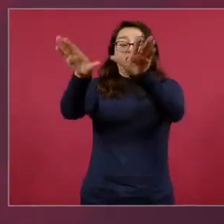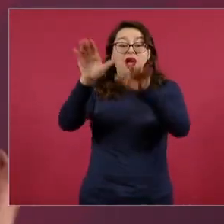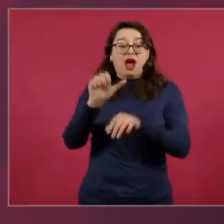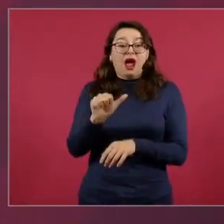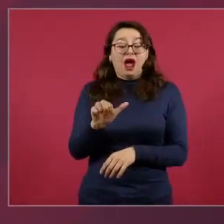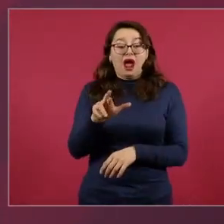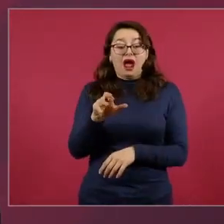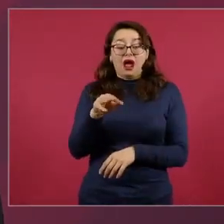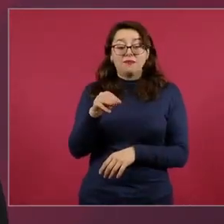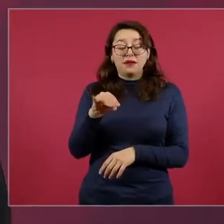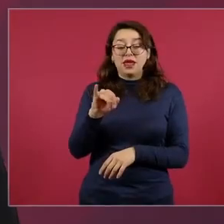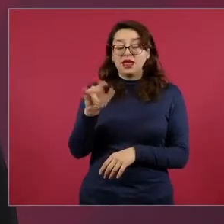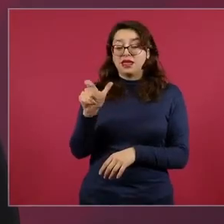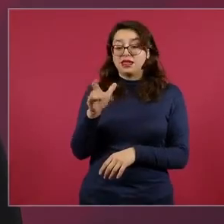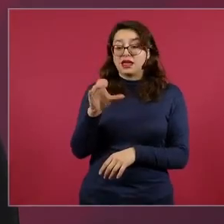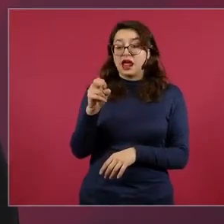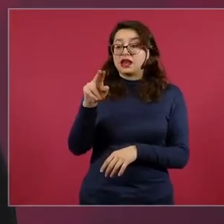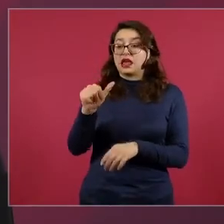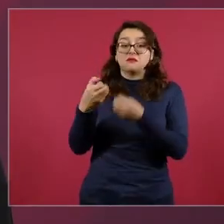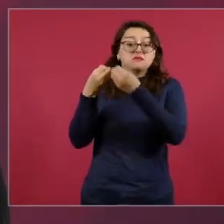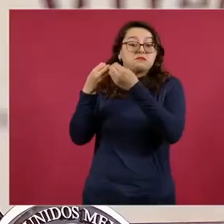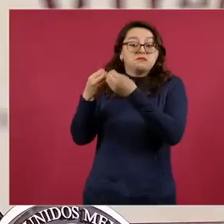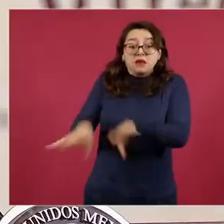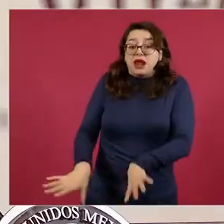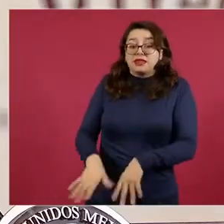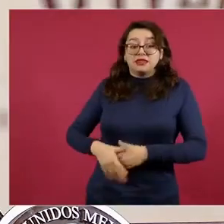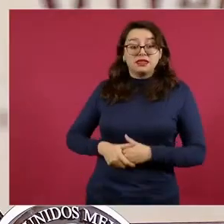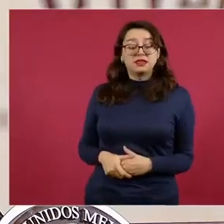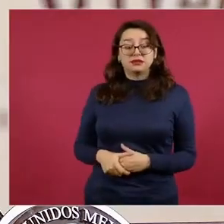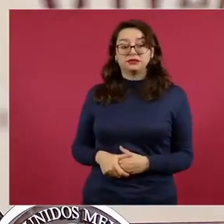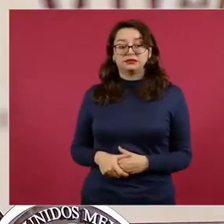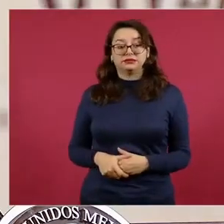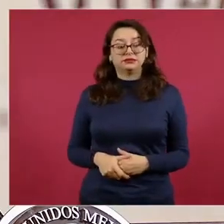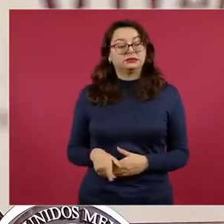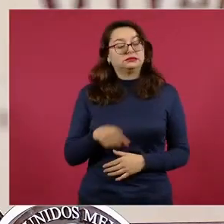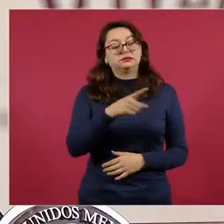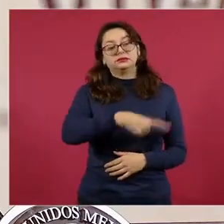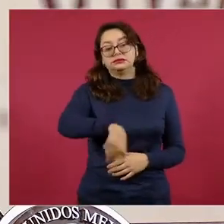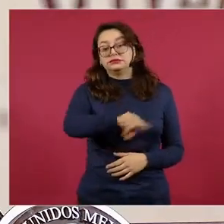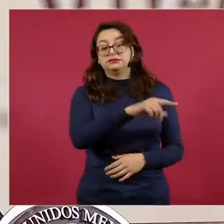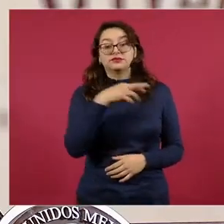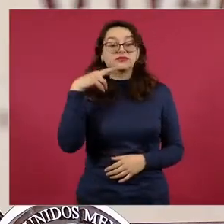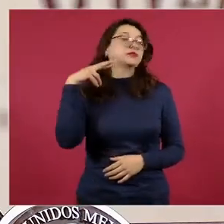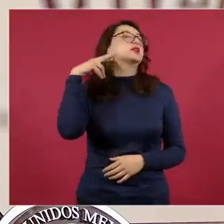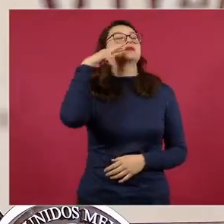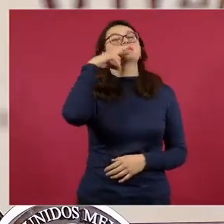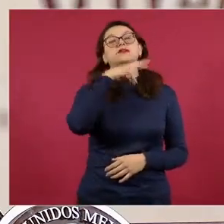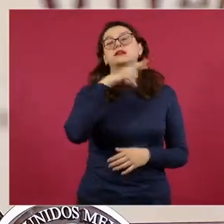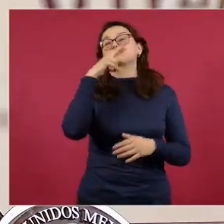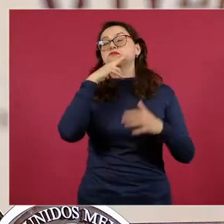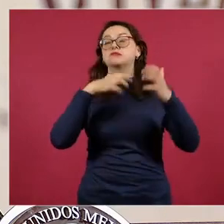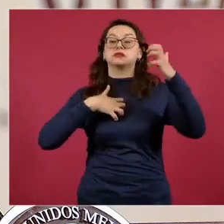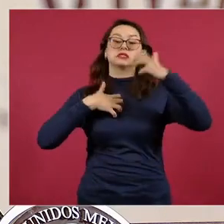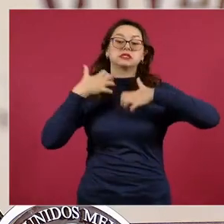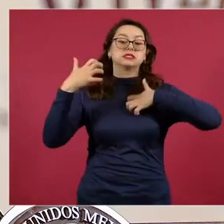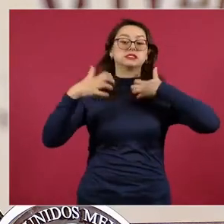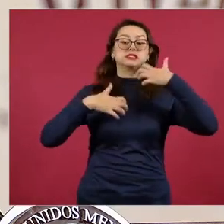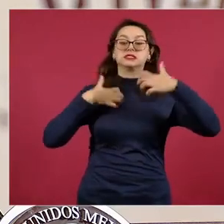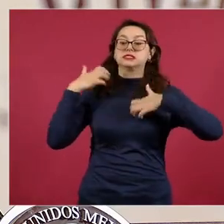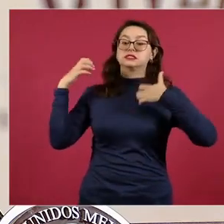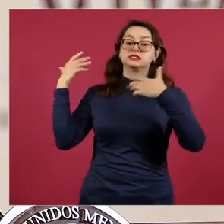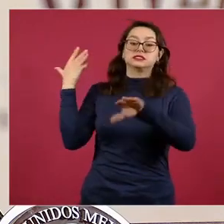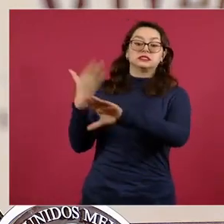como nada les gusta, ya vimos que con cualquier cosa arman una tremenda